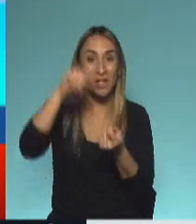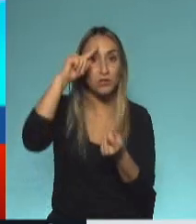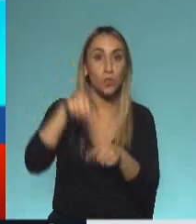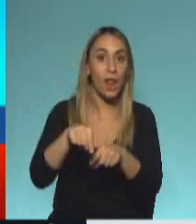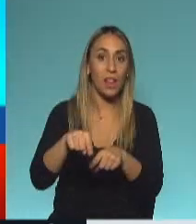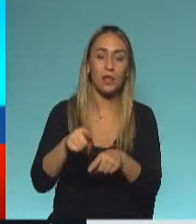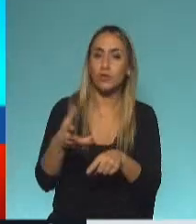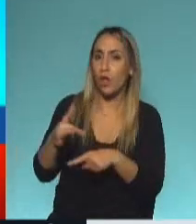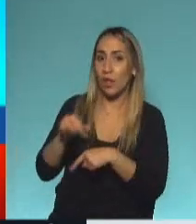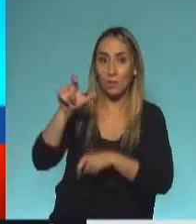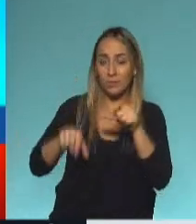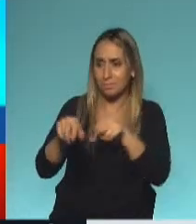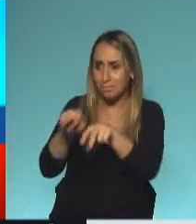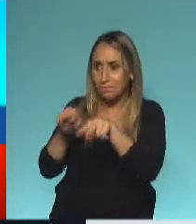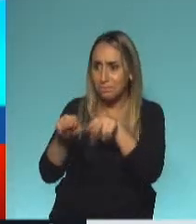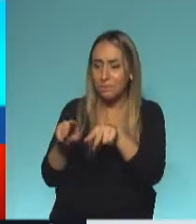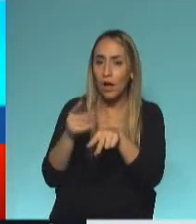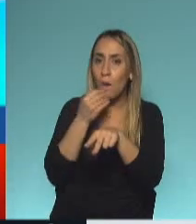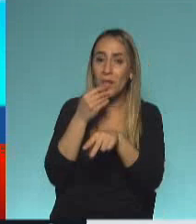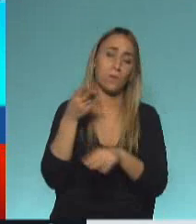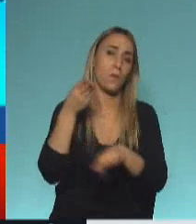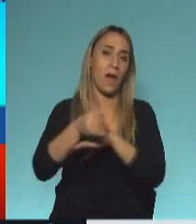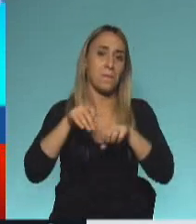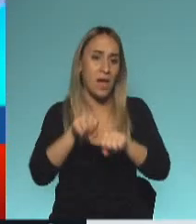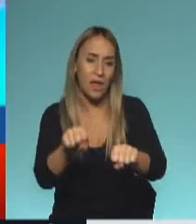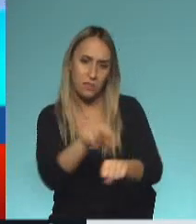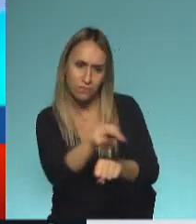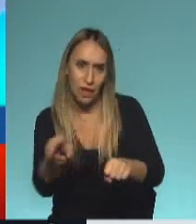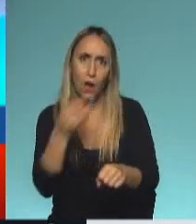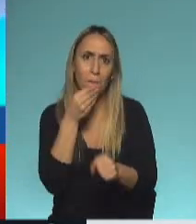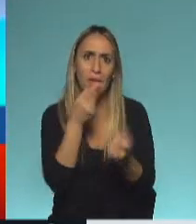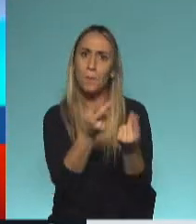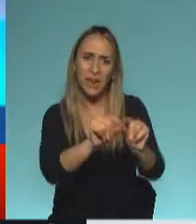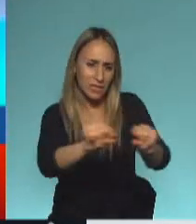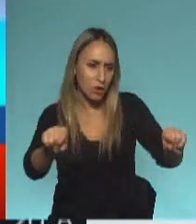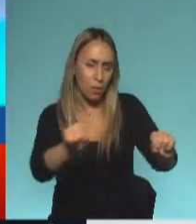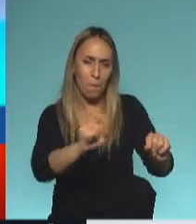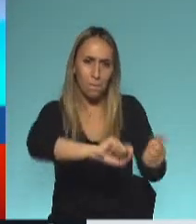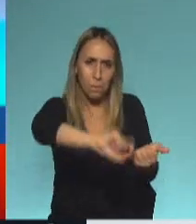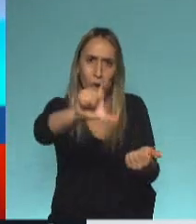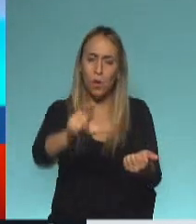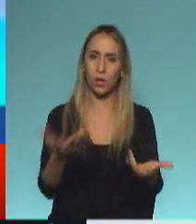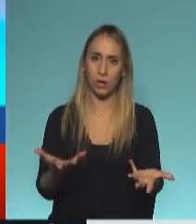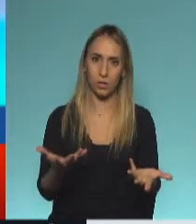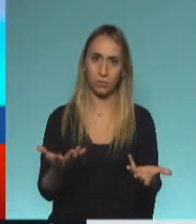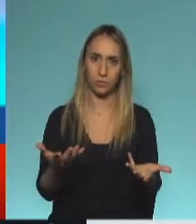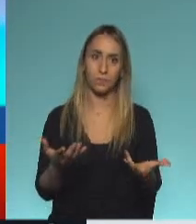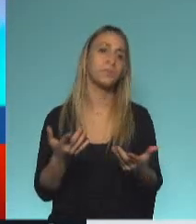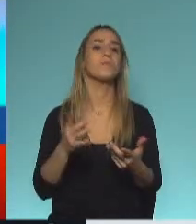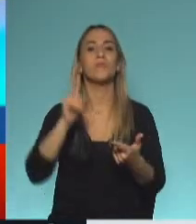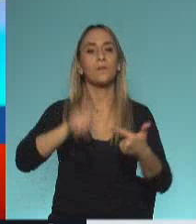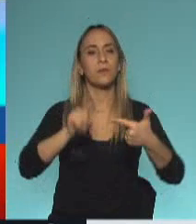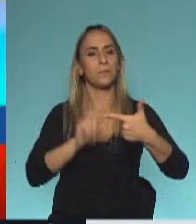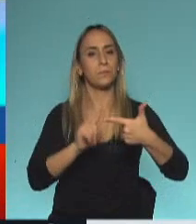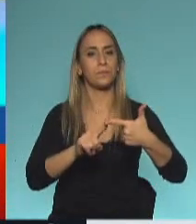es lo que más impacta en el aulario vas al mercado y ves la inflación de los alimentos tal cual tanto acercando a la final 4 carne al